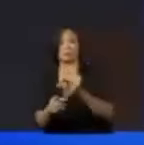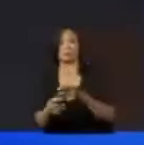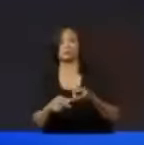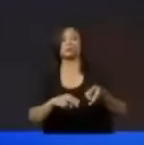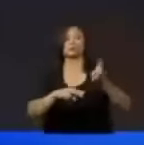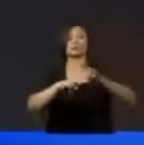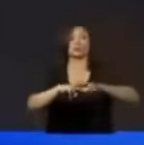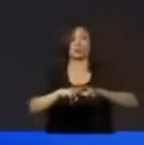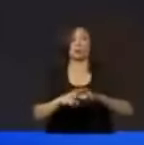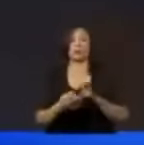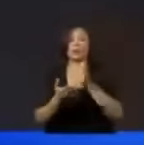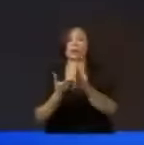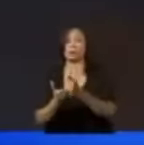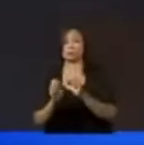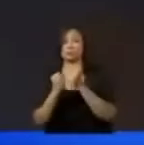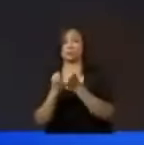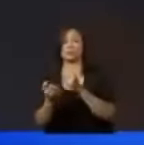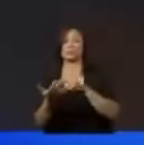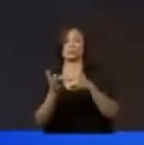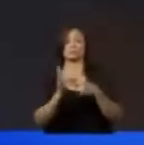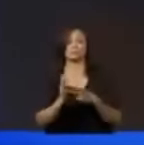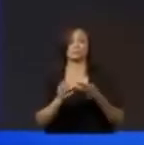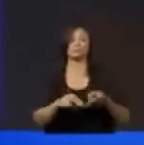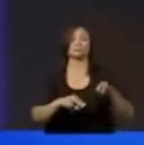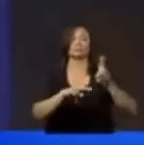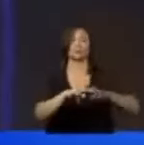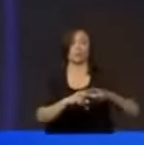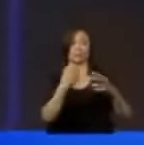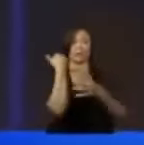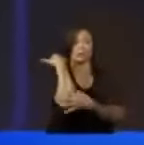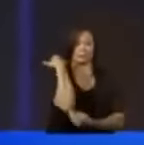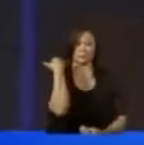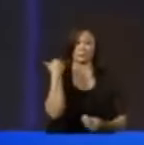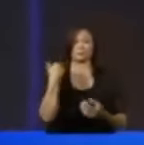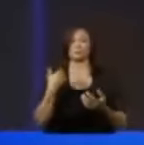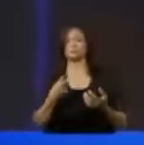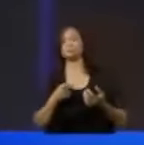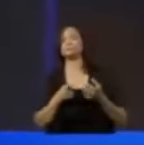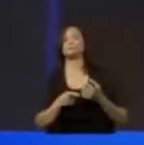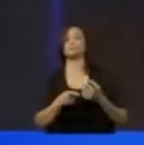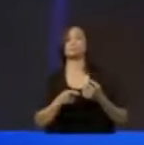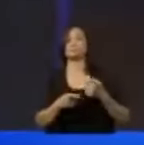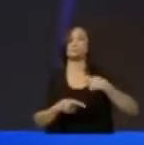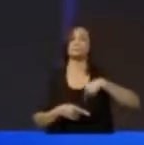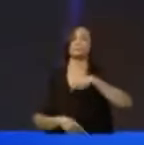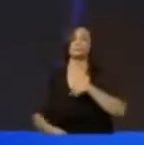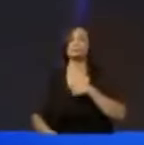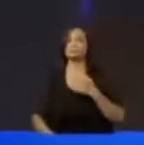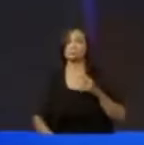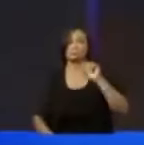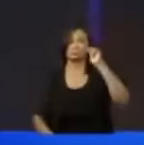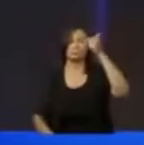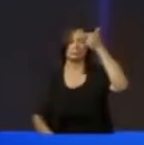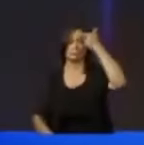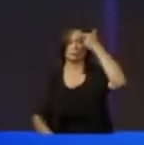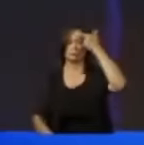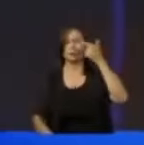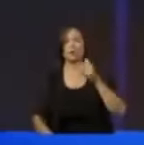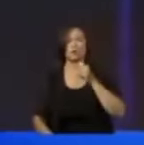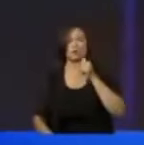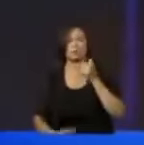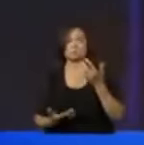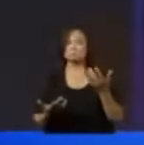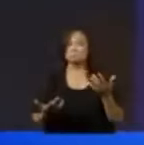un aumento de las ayudas sociales, significa que hay un aumento de la pobreza. Y nosotros en nuestro gobierno no